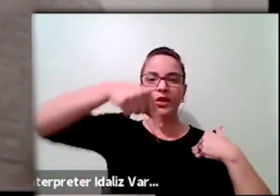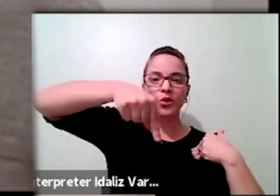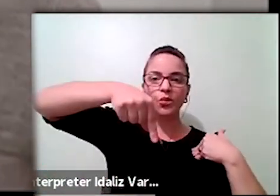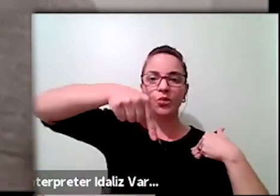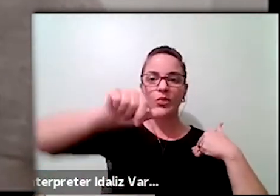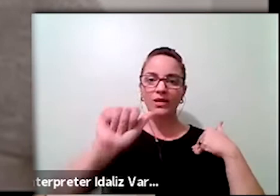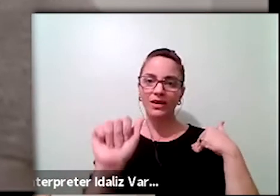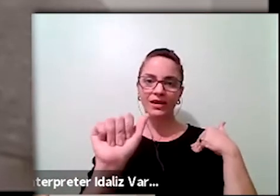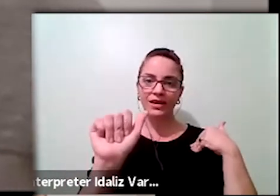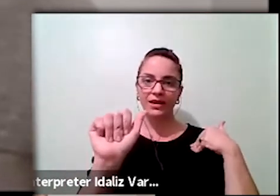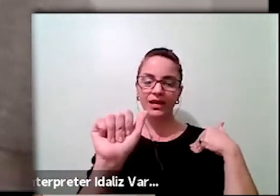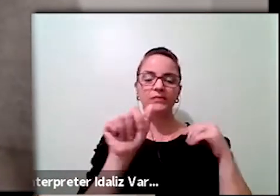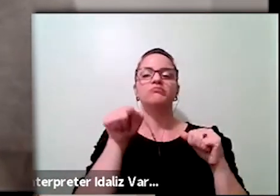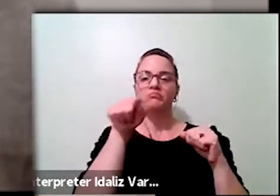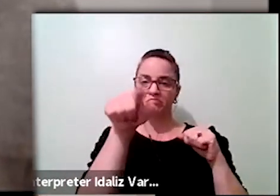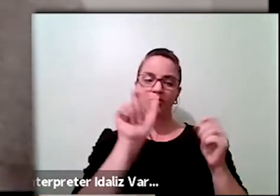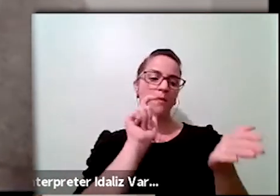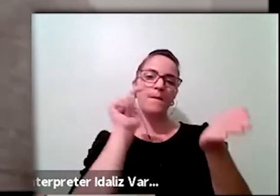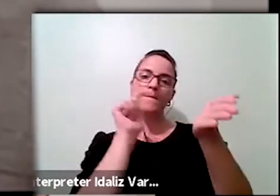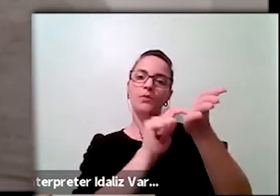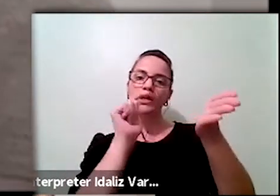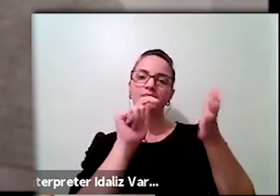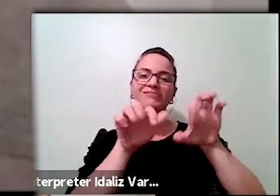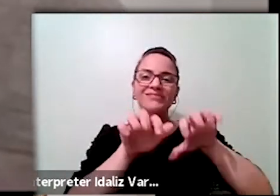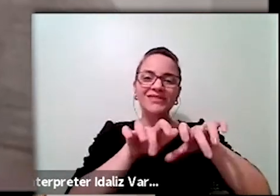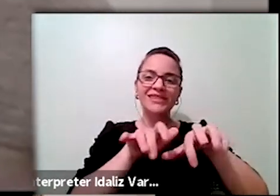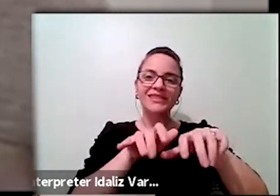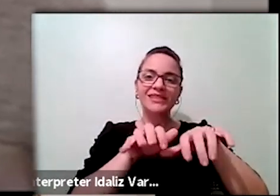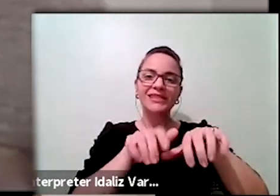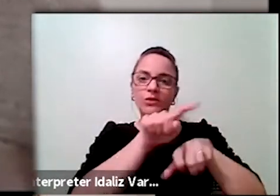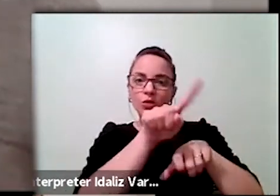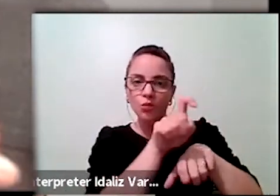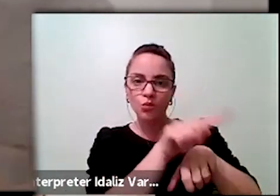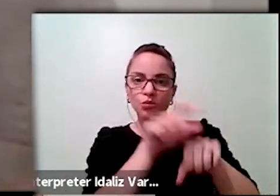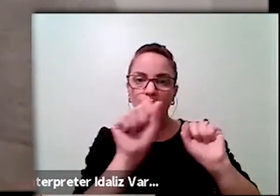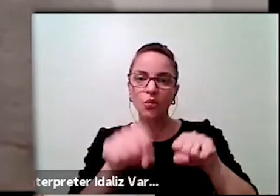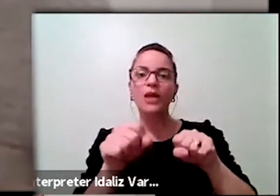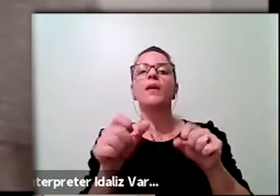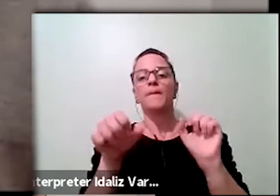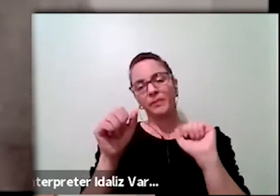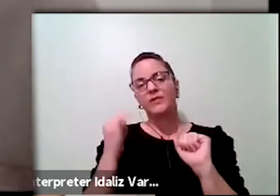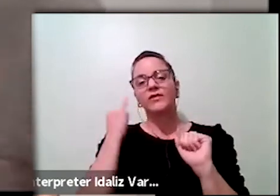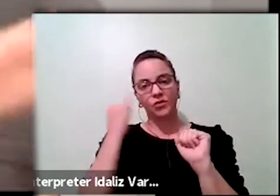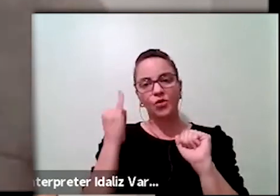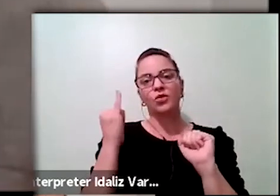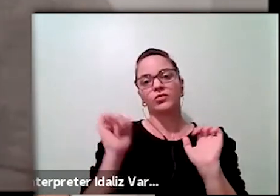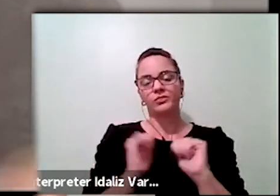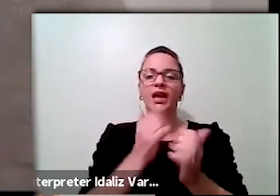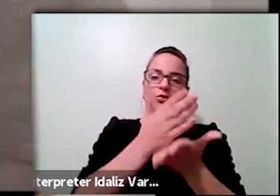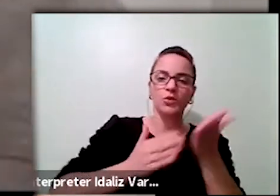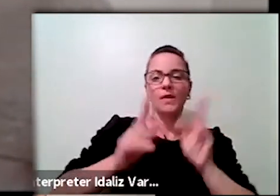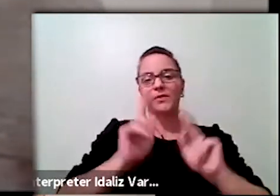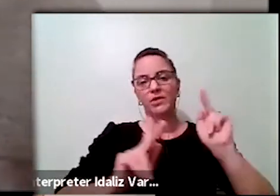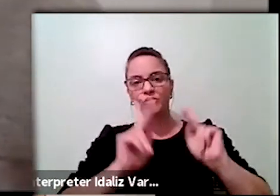preguntas y respuestas que los panelistas van a poder estar viendo. El panel va a ocurrir, algunos panelistas van a hablar